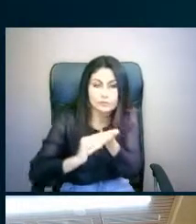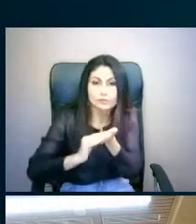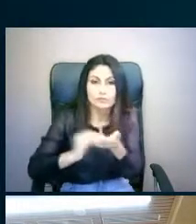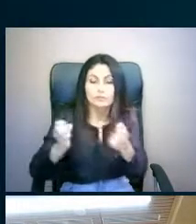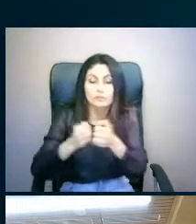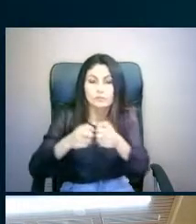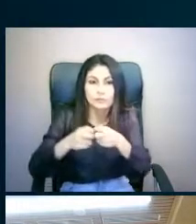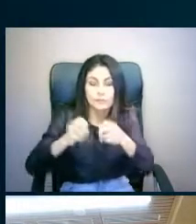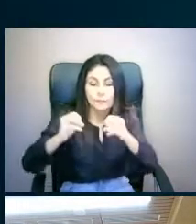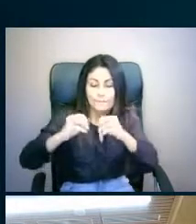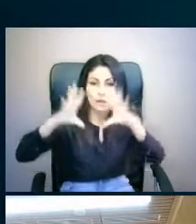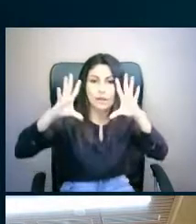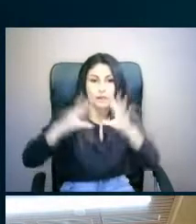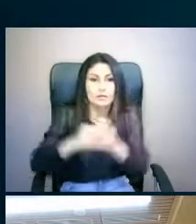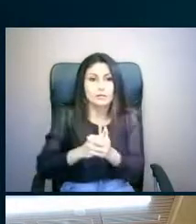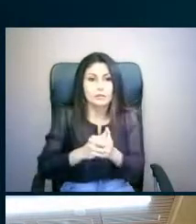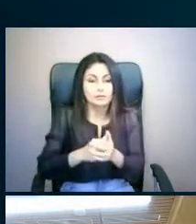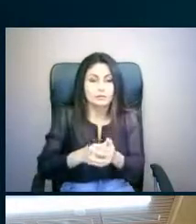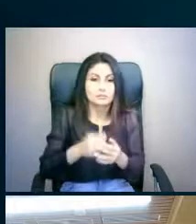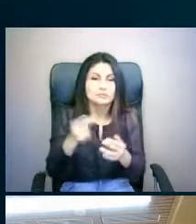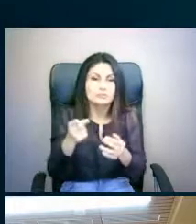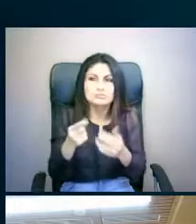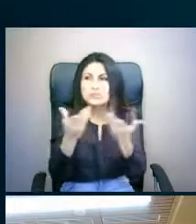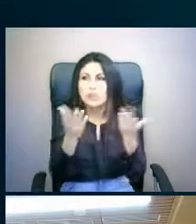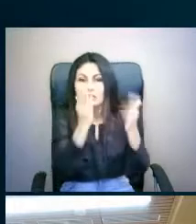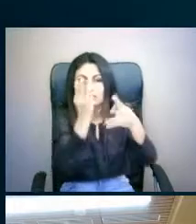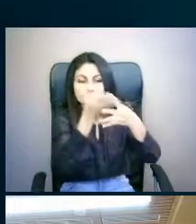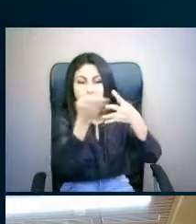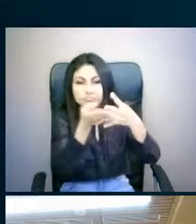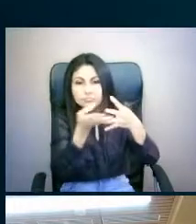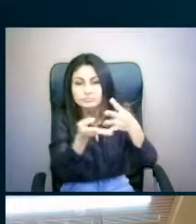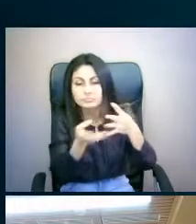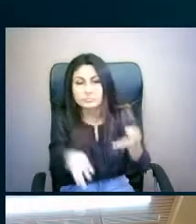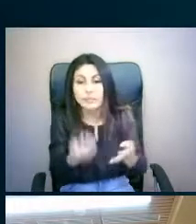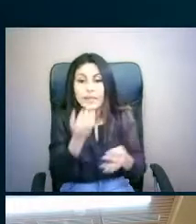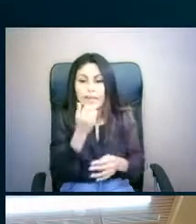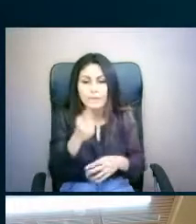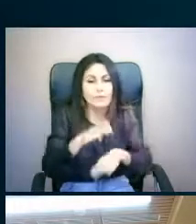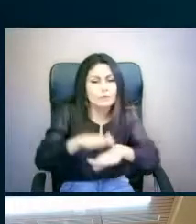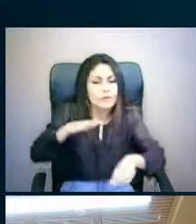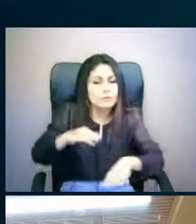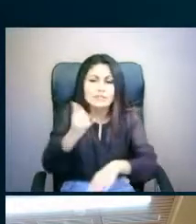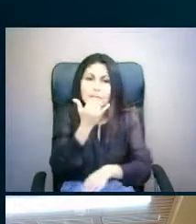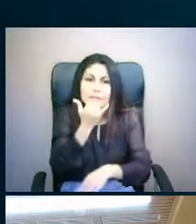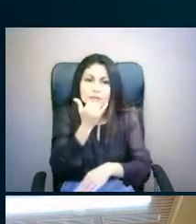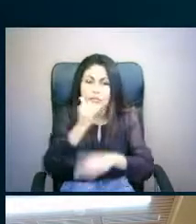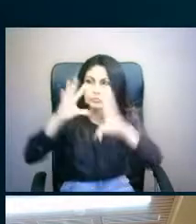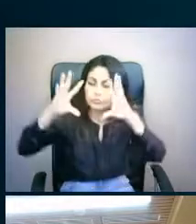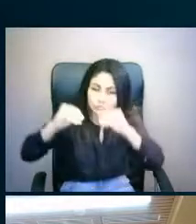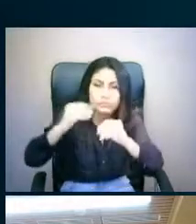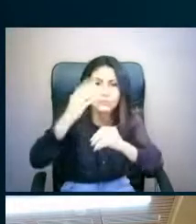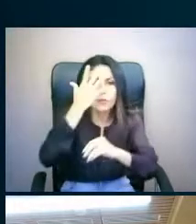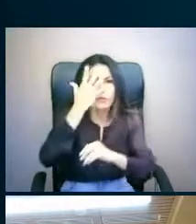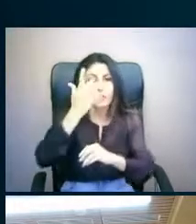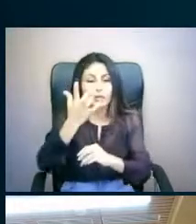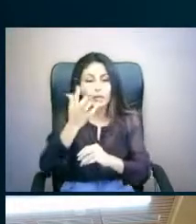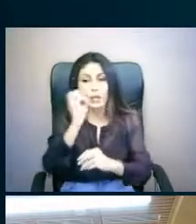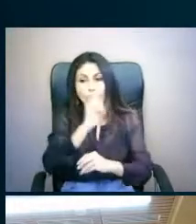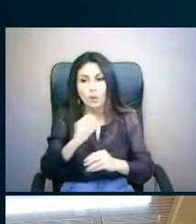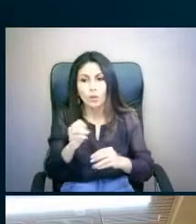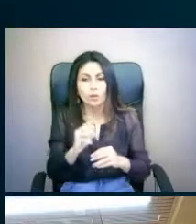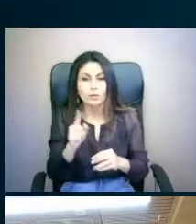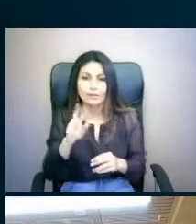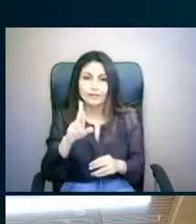y categoría. Si queríamos saber la causa originaria de la interrupción o saber qué equipo de red había tenido el evento,